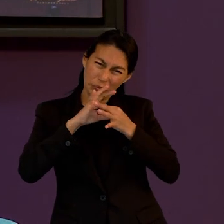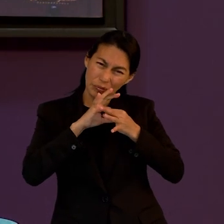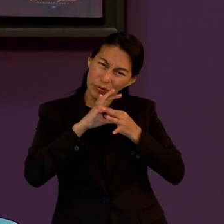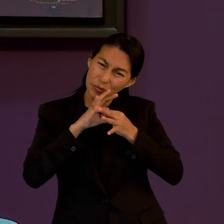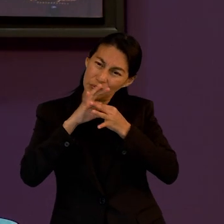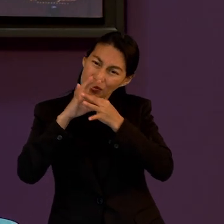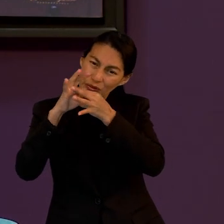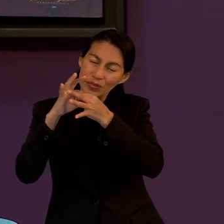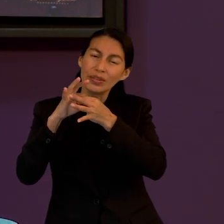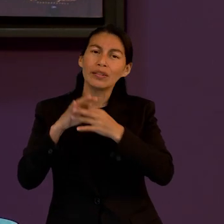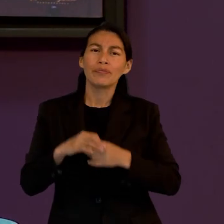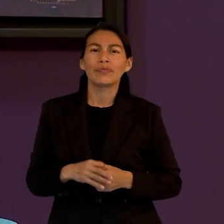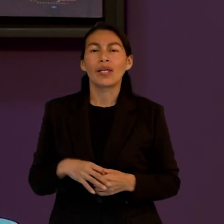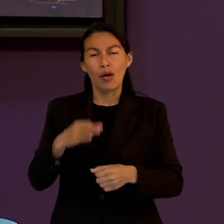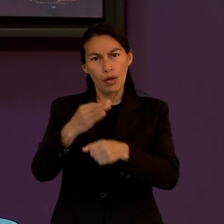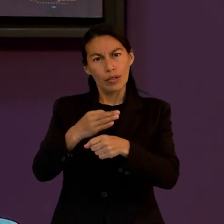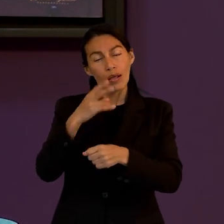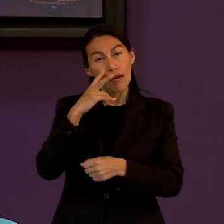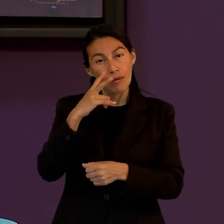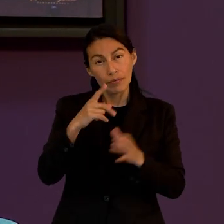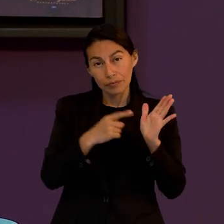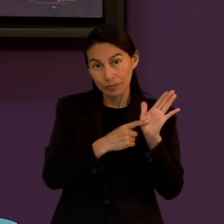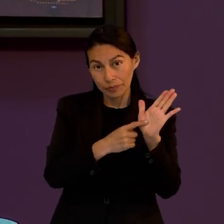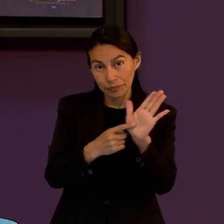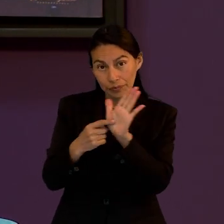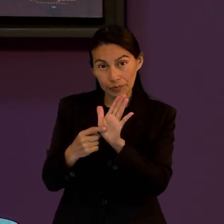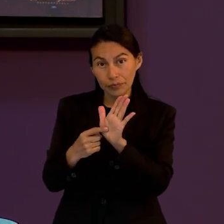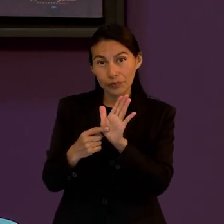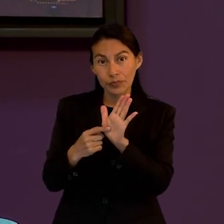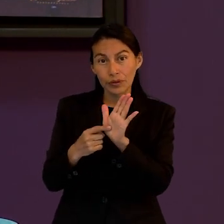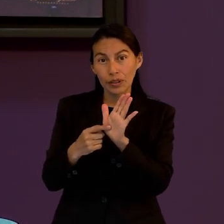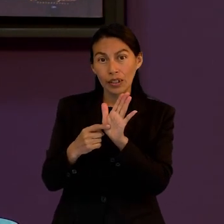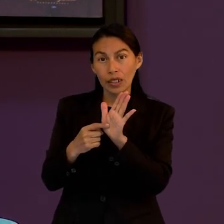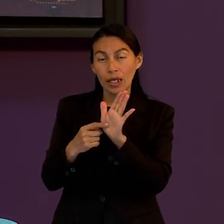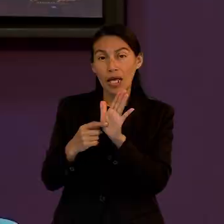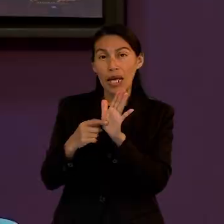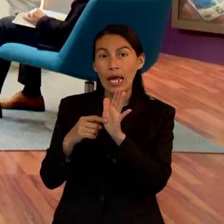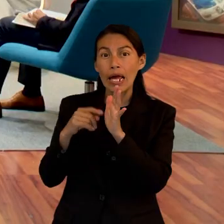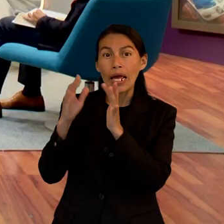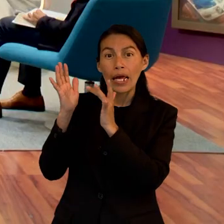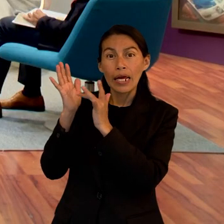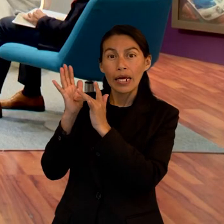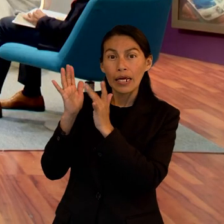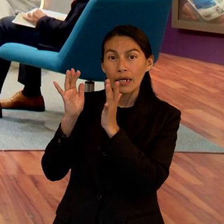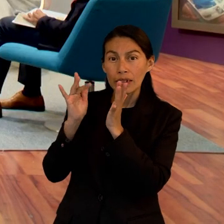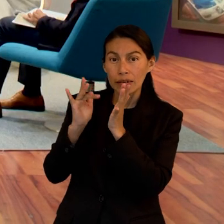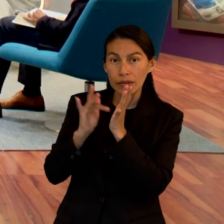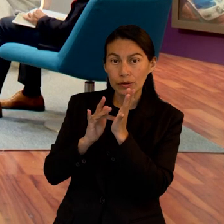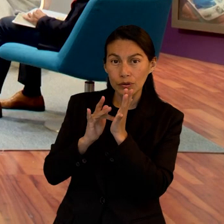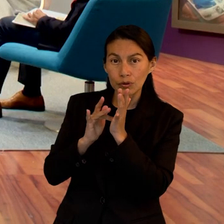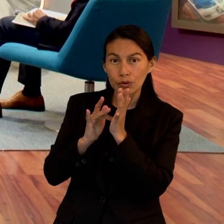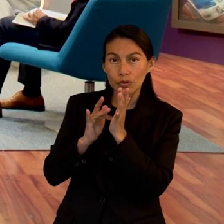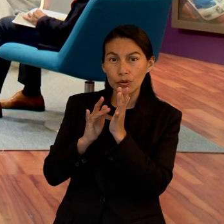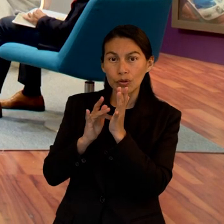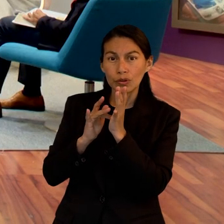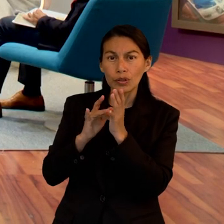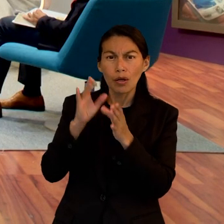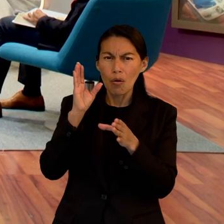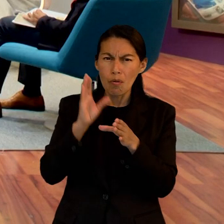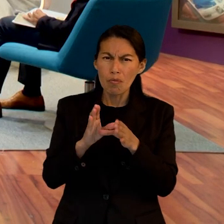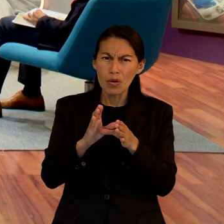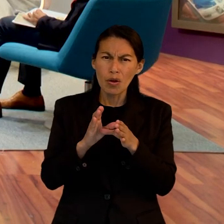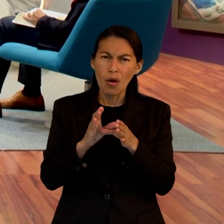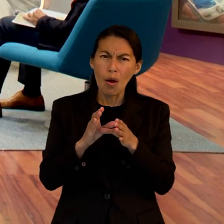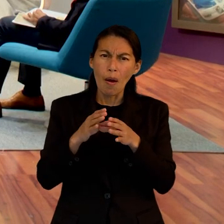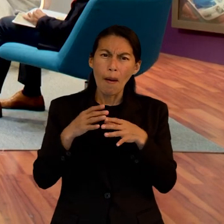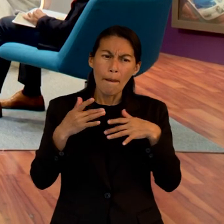y es que por ejemplo ya hemos visto o vimos que se cumplió en jesús la tipología de las dos primeras peregrinaciones